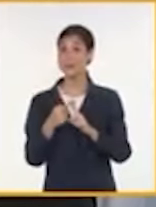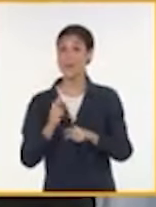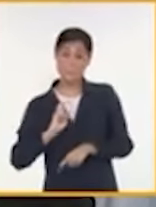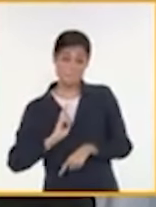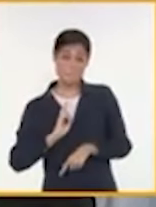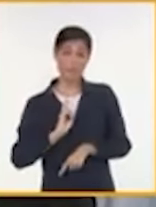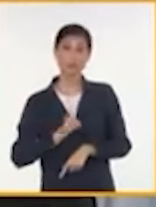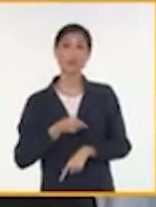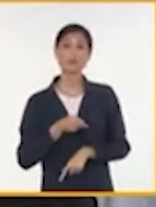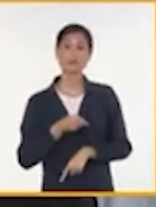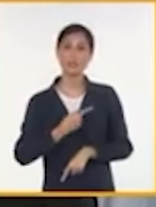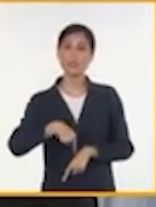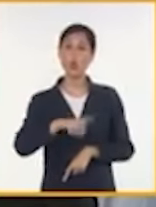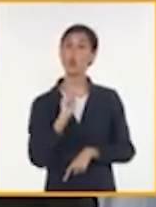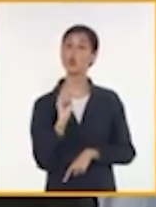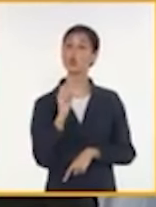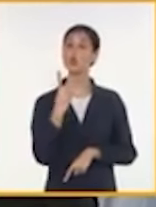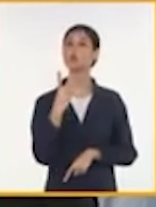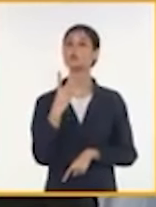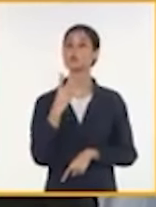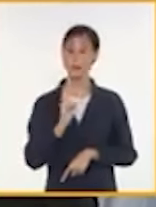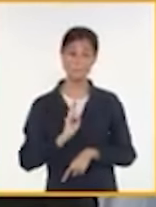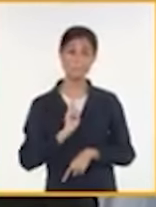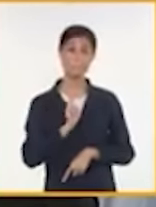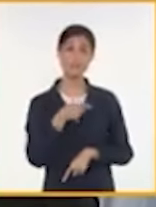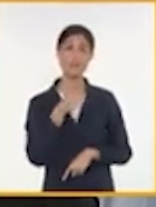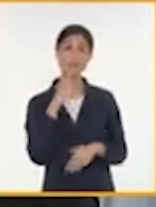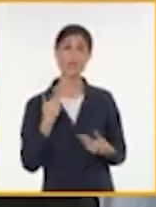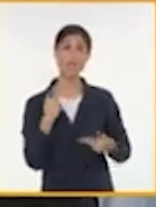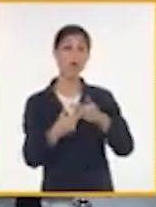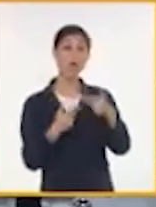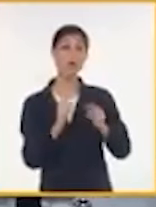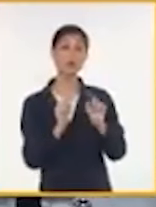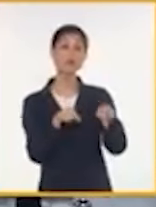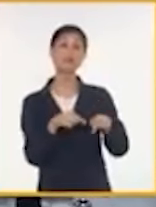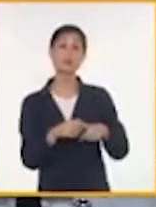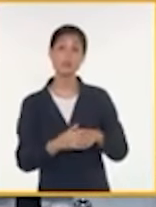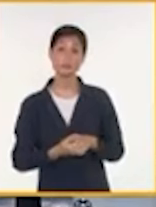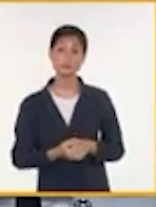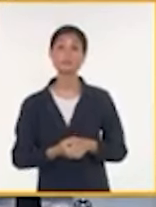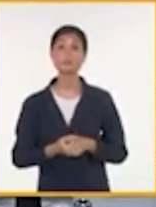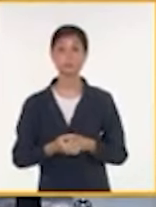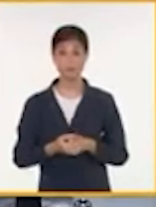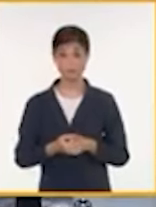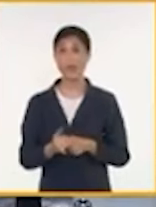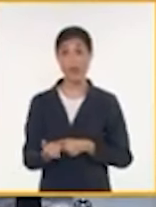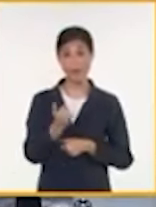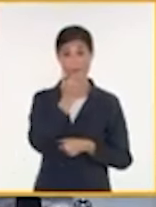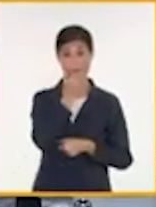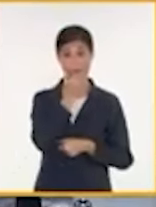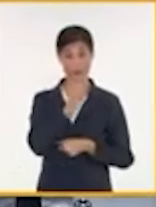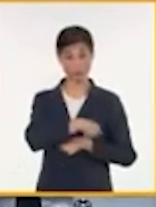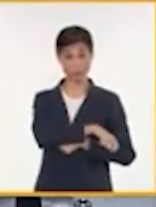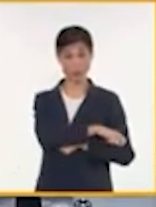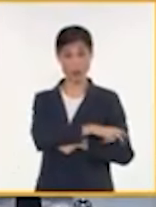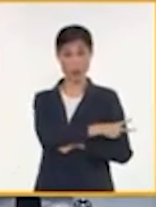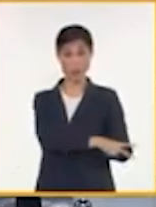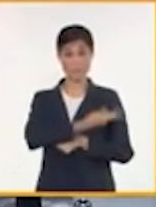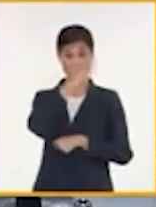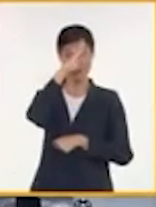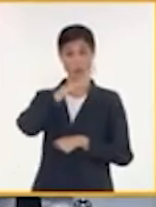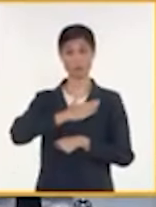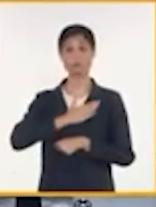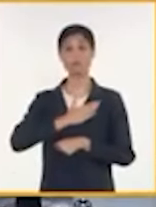dos individuos hacia esos hechos otro elemento que quisiera apuntar Usted siga estamos hablando No solo de